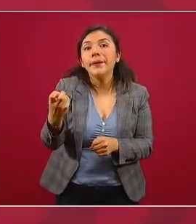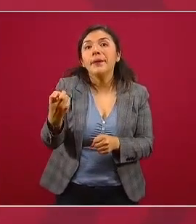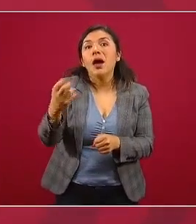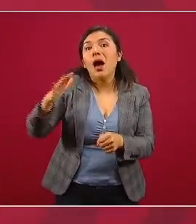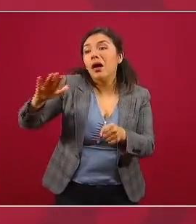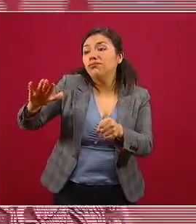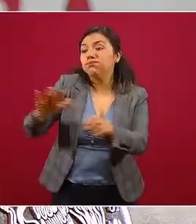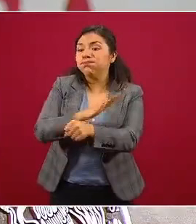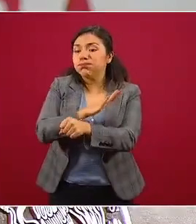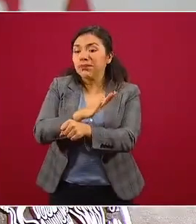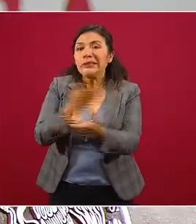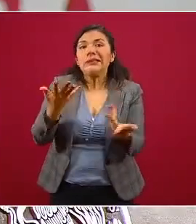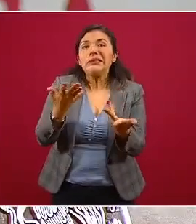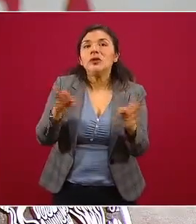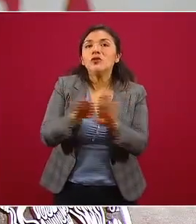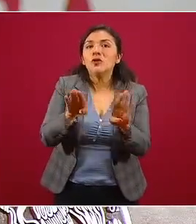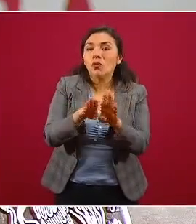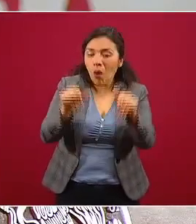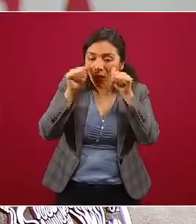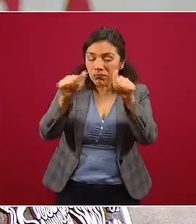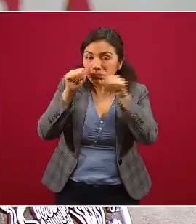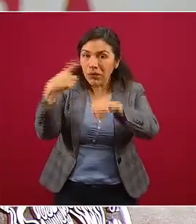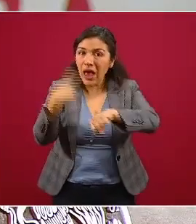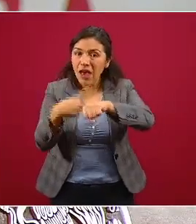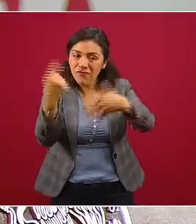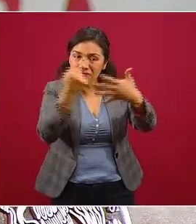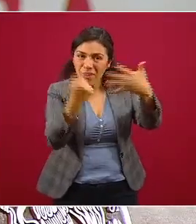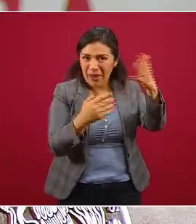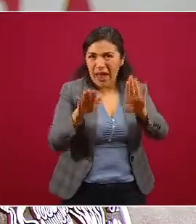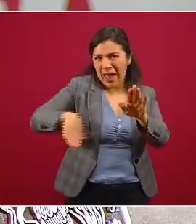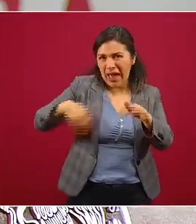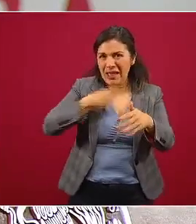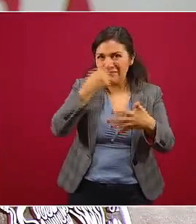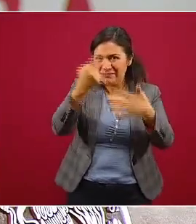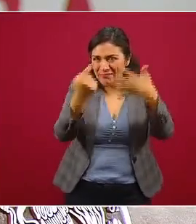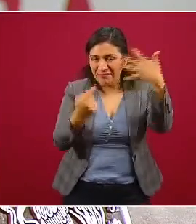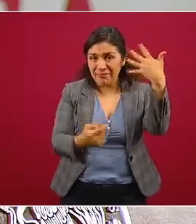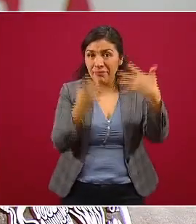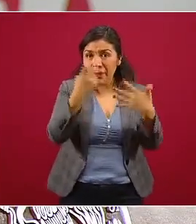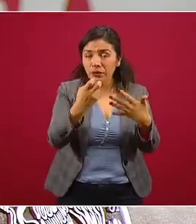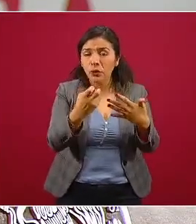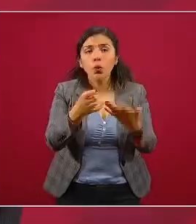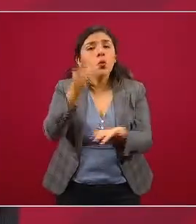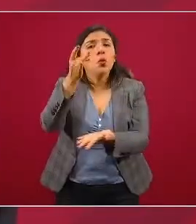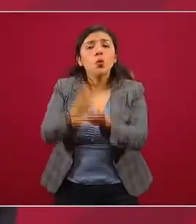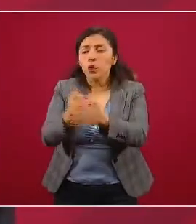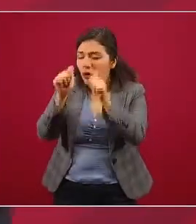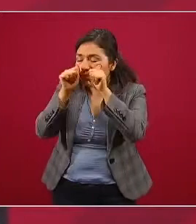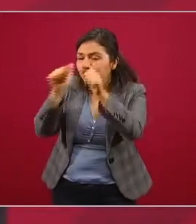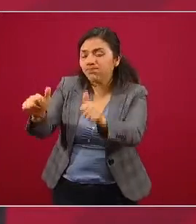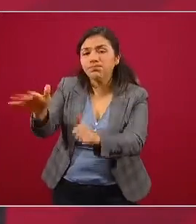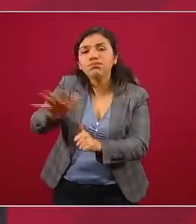no se atendieran estos padecimientos y se dedicaran